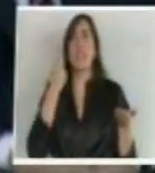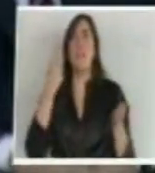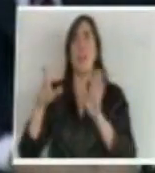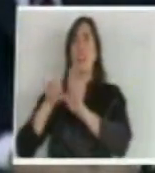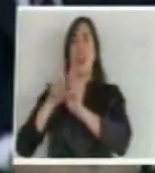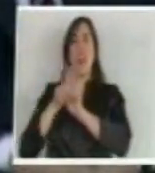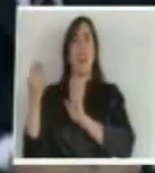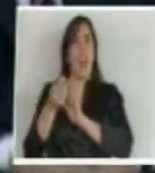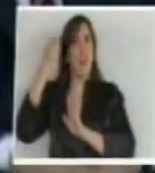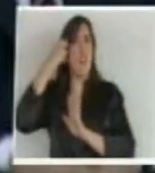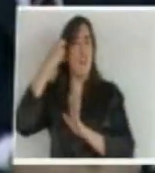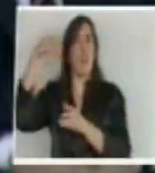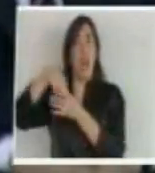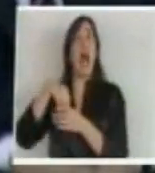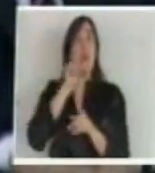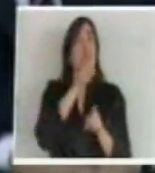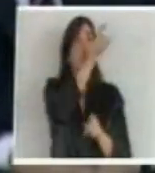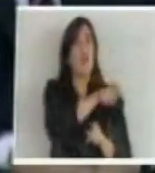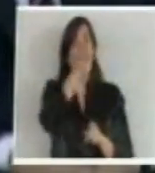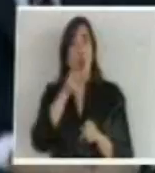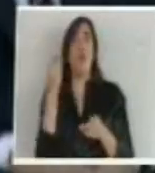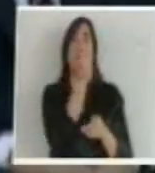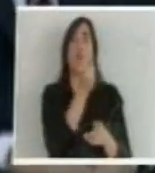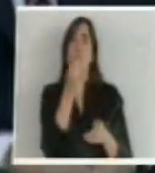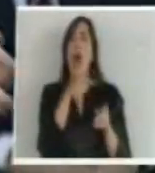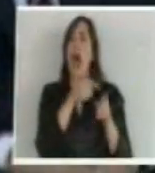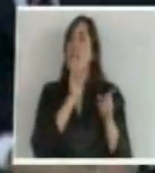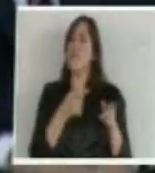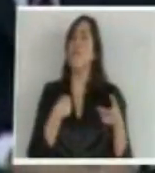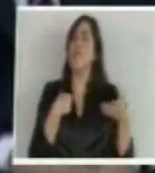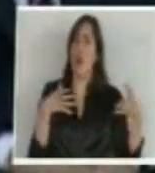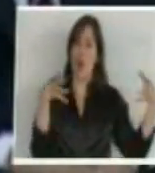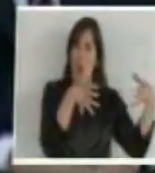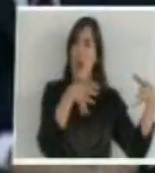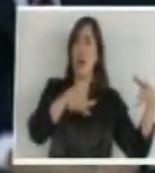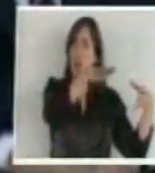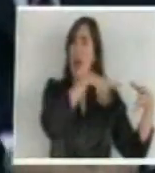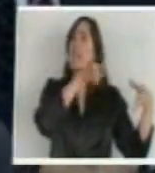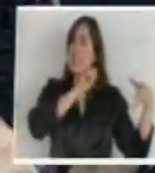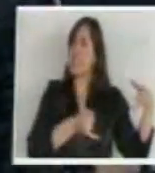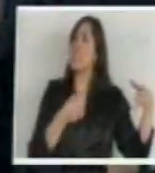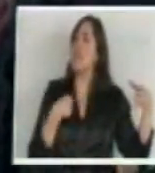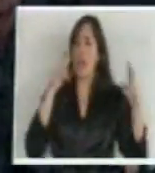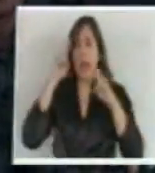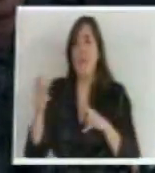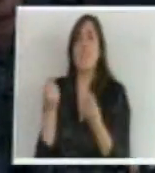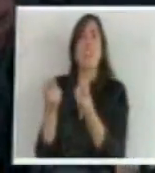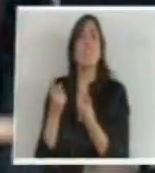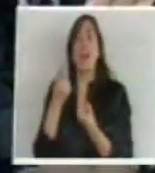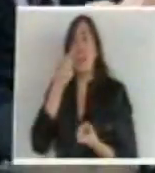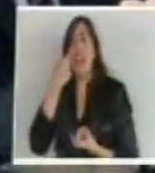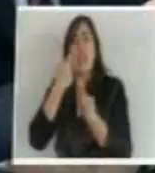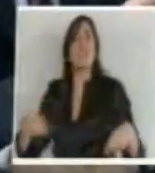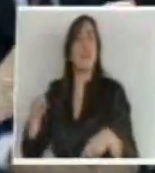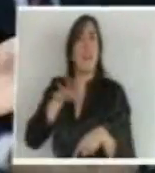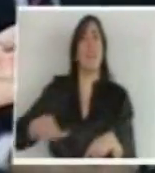legisladores, representen precisamente los intereses del conjunto de la sociedad, que